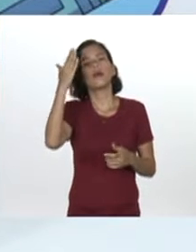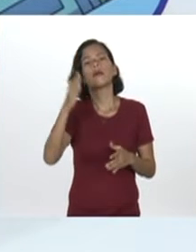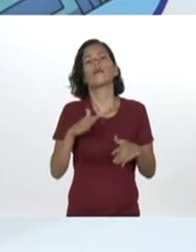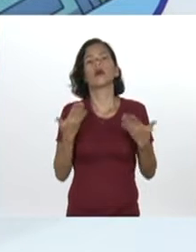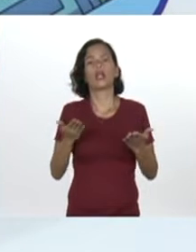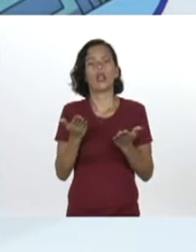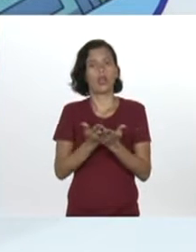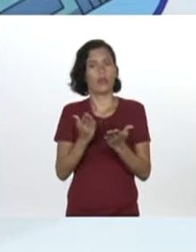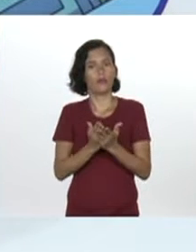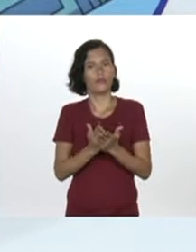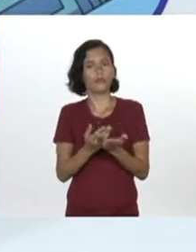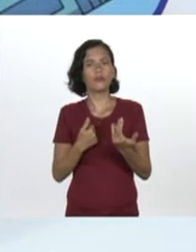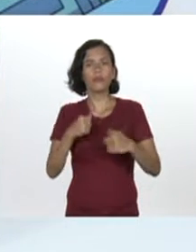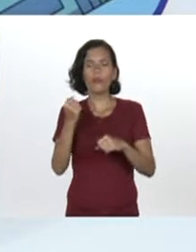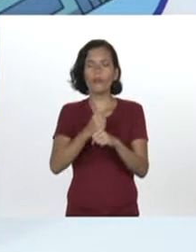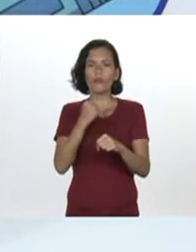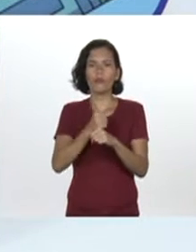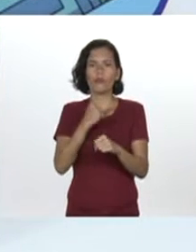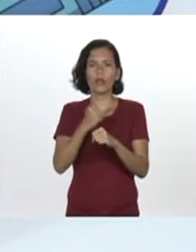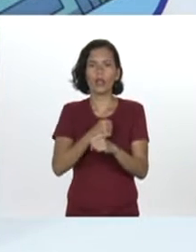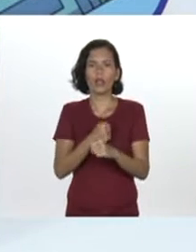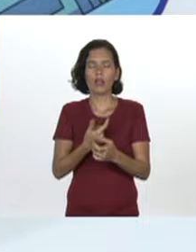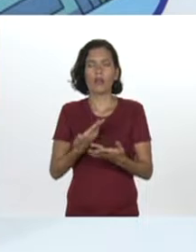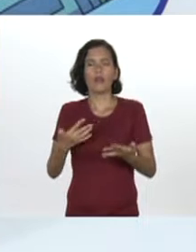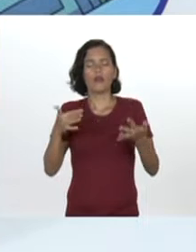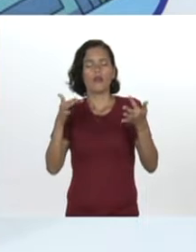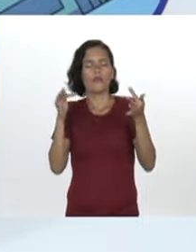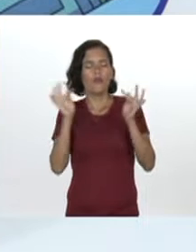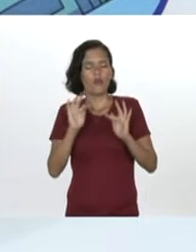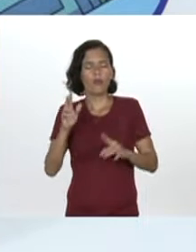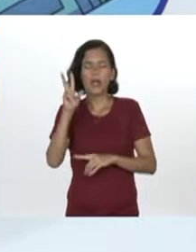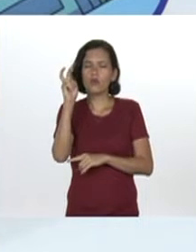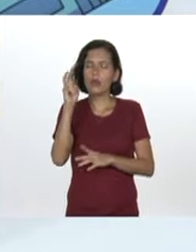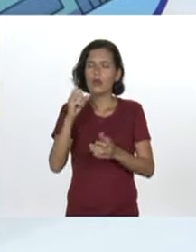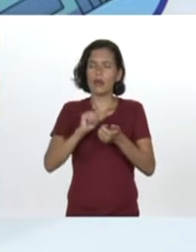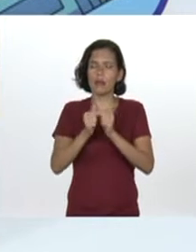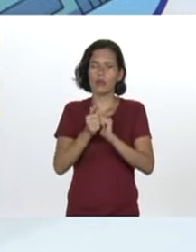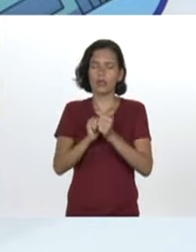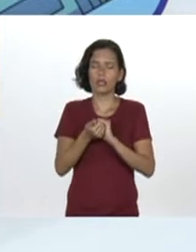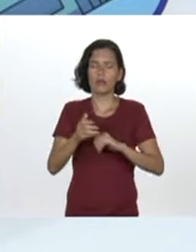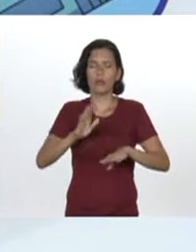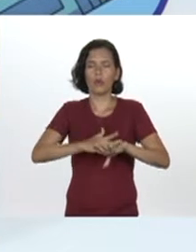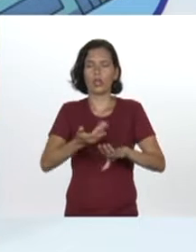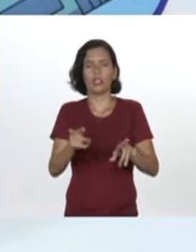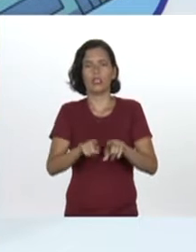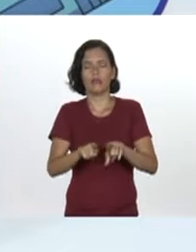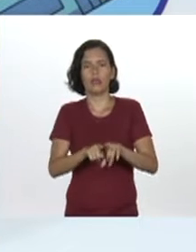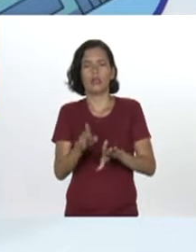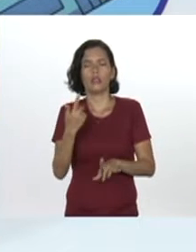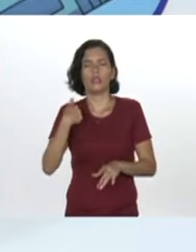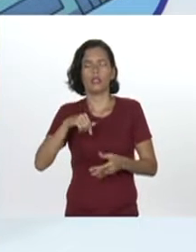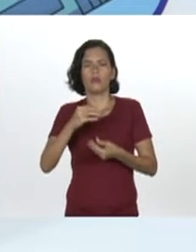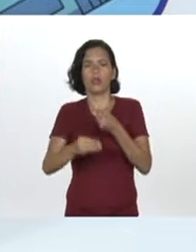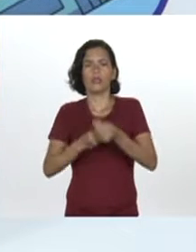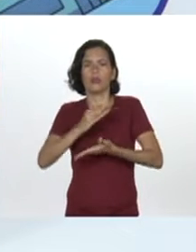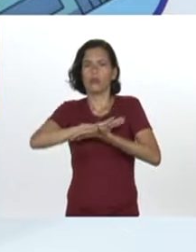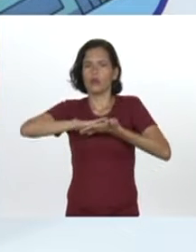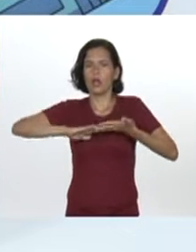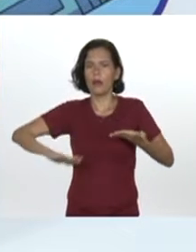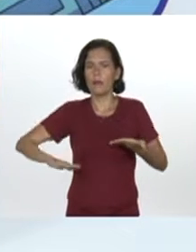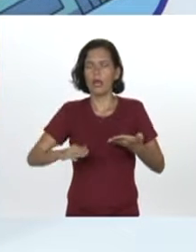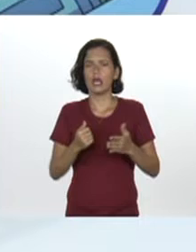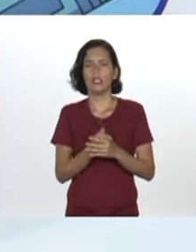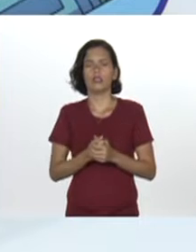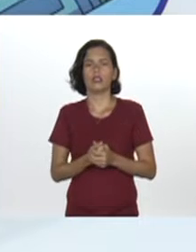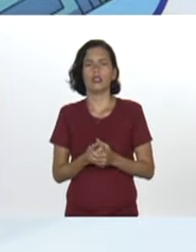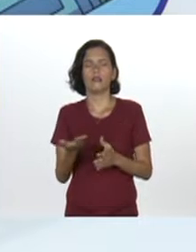que en los colegios estamos trabajando modalidades nuevas deportivas porque es también lo que debemos llevar como una base de talento deportivo